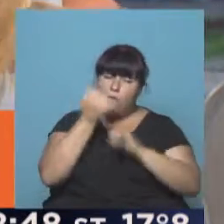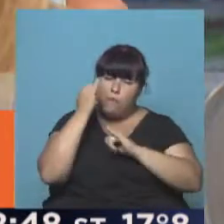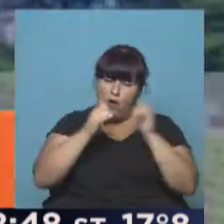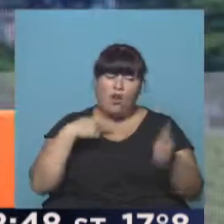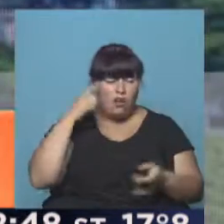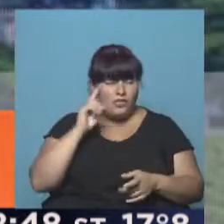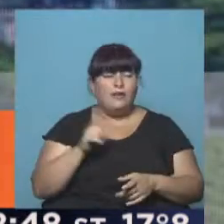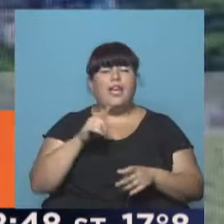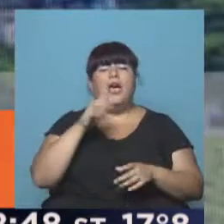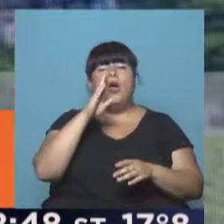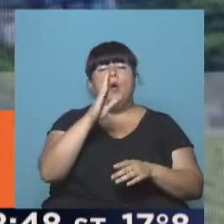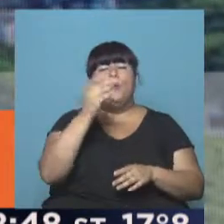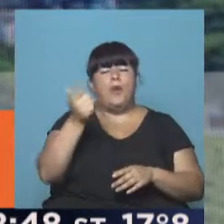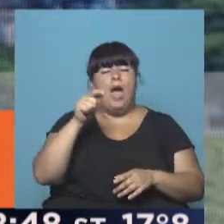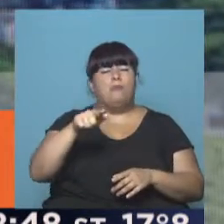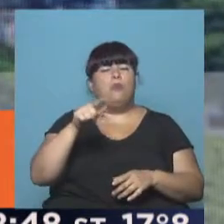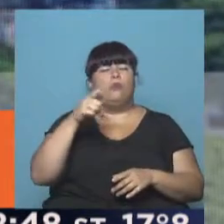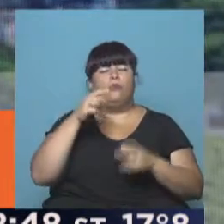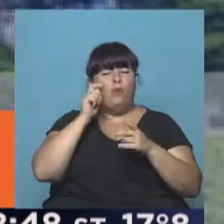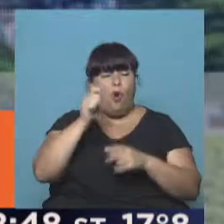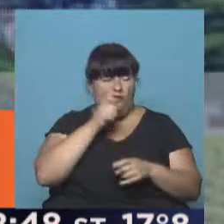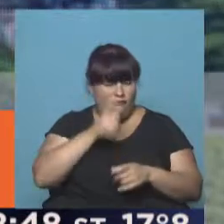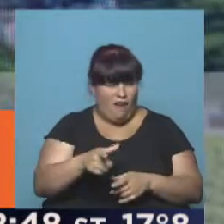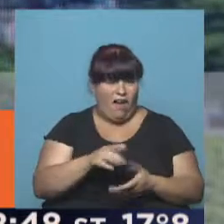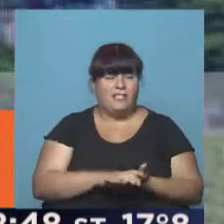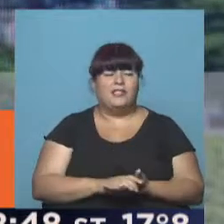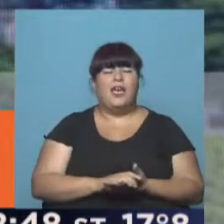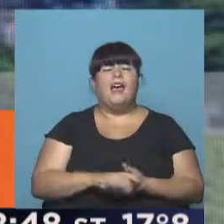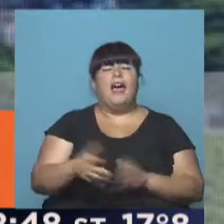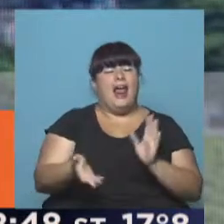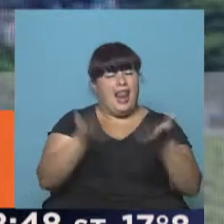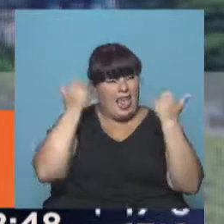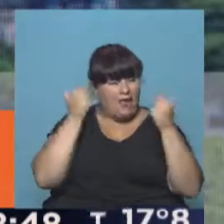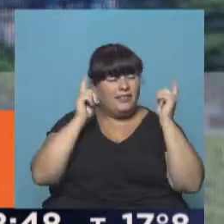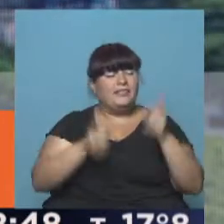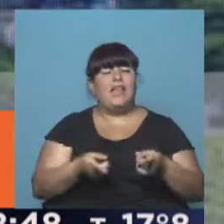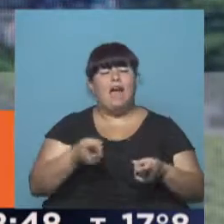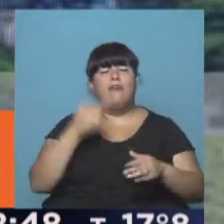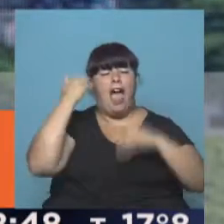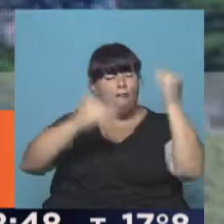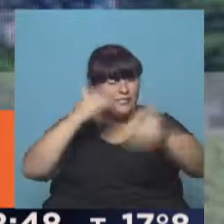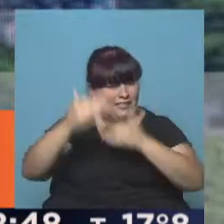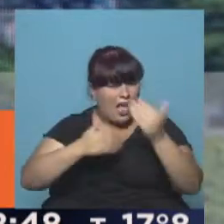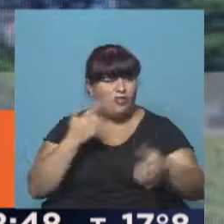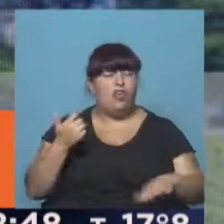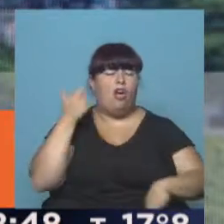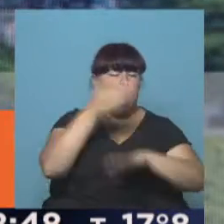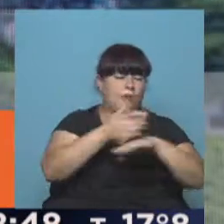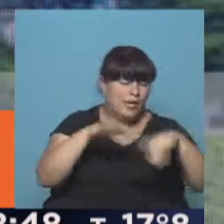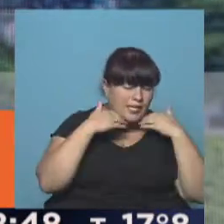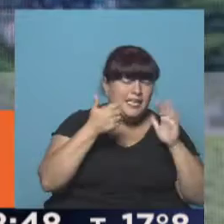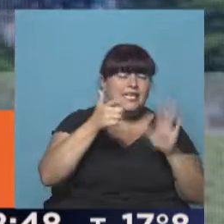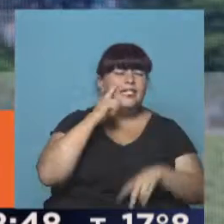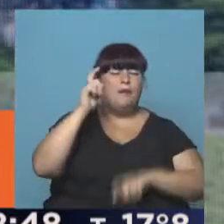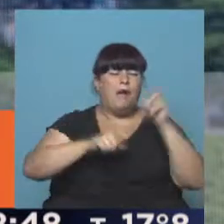academias ve a emprender ya buscan en google la van a encontrar a clientes se dan de alta también hay capacitación presencial más de